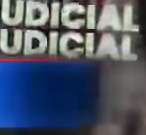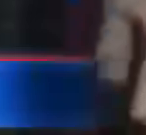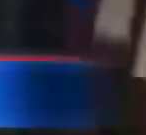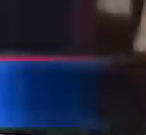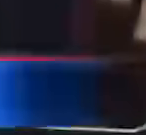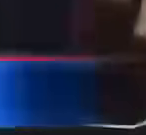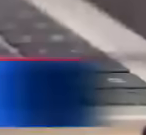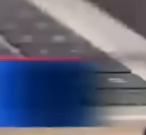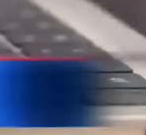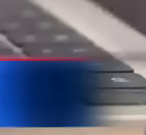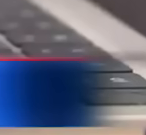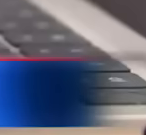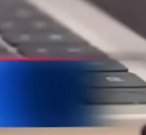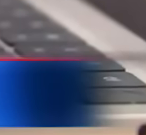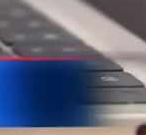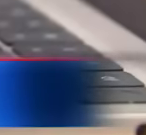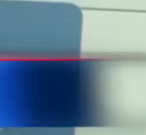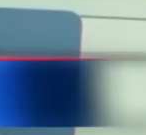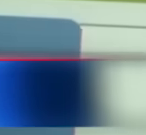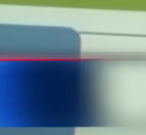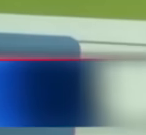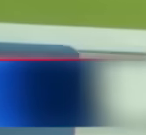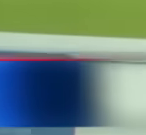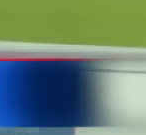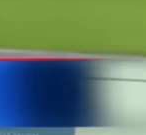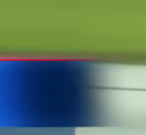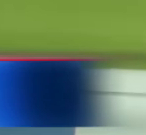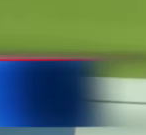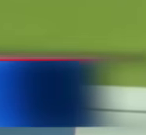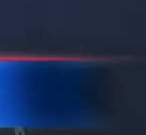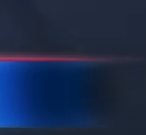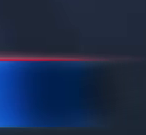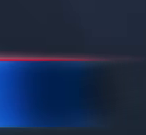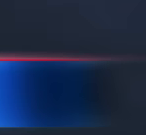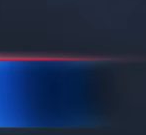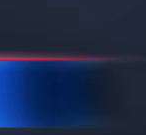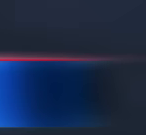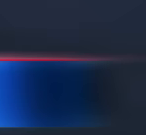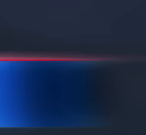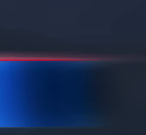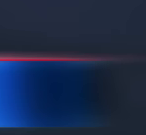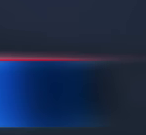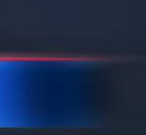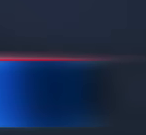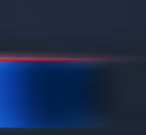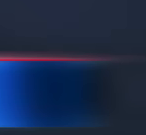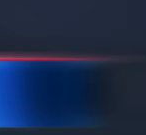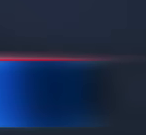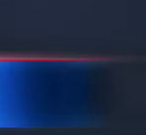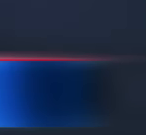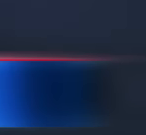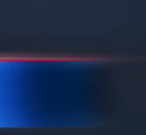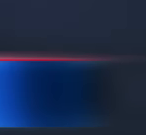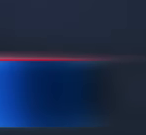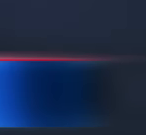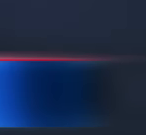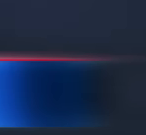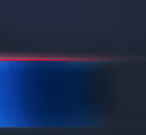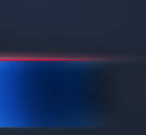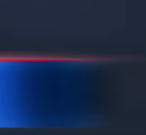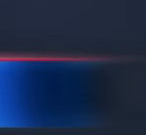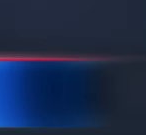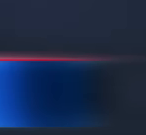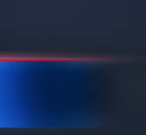fiscal y que no han podido revelarse aún, pero que marcan la pauta de los nexos que mantuvo la exfuncionaria de la Corte